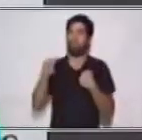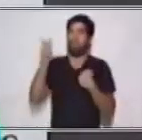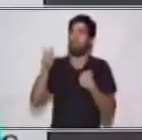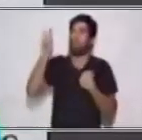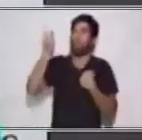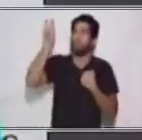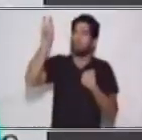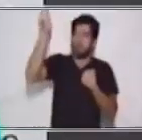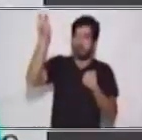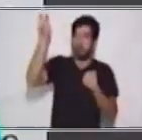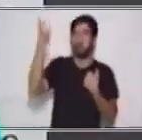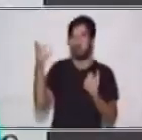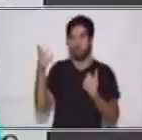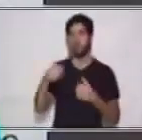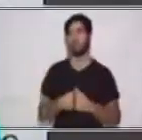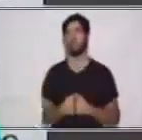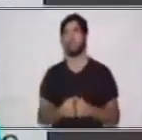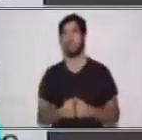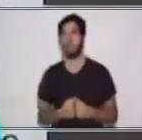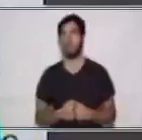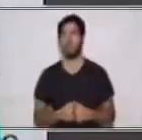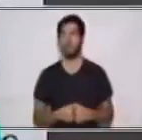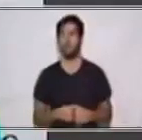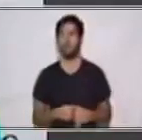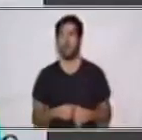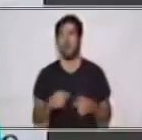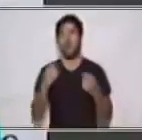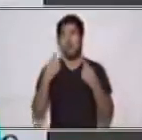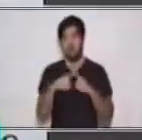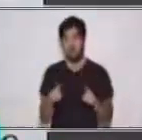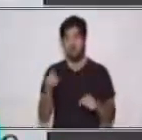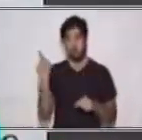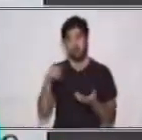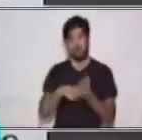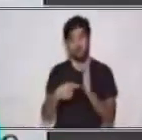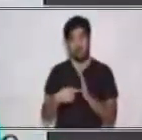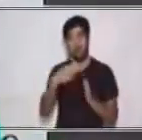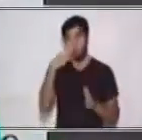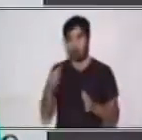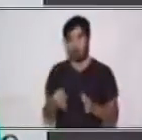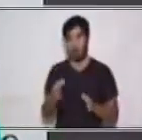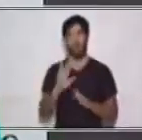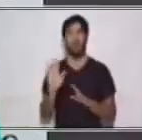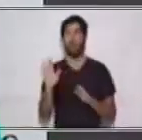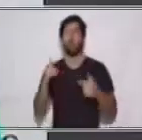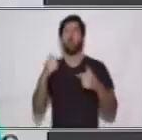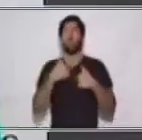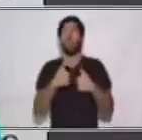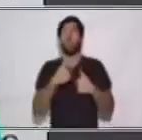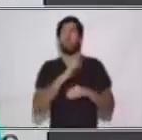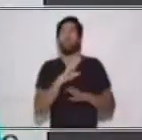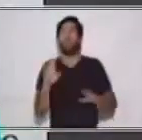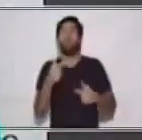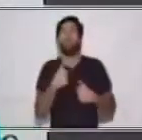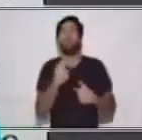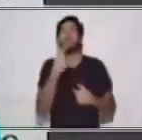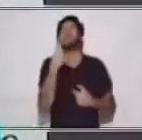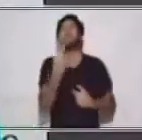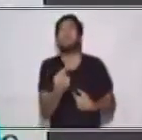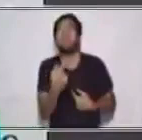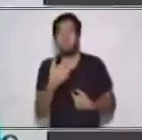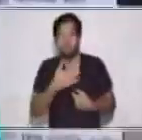Everest realmente es el máximo sueño de todo escalador? Únicamente lo estoy afirmando desde mi punto de vista